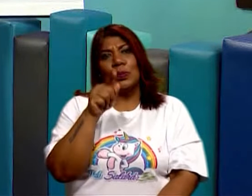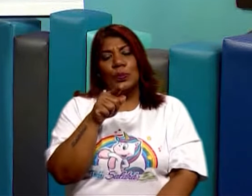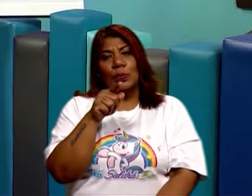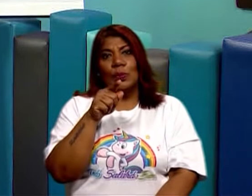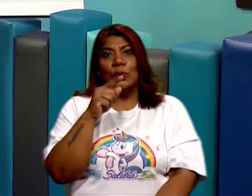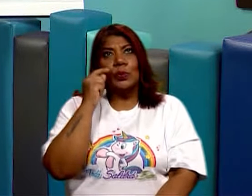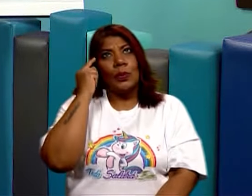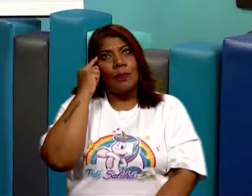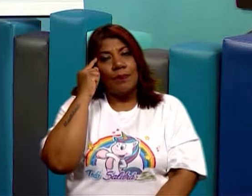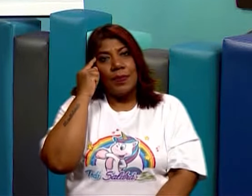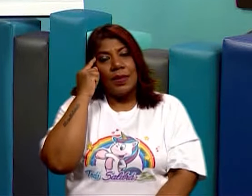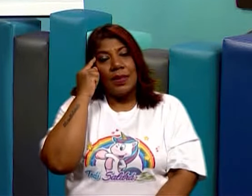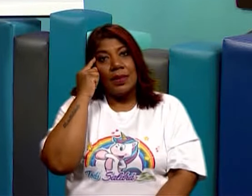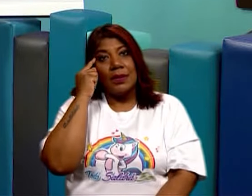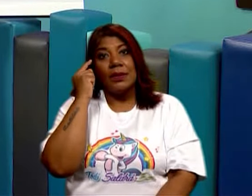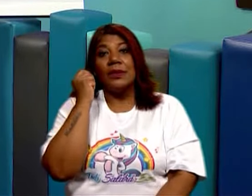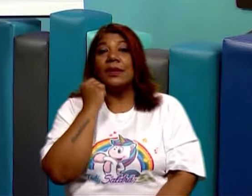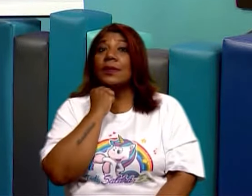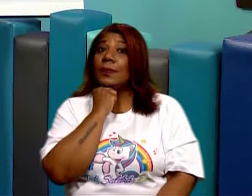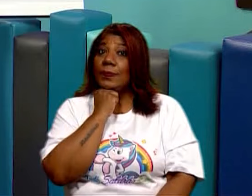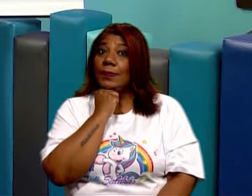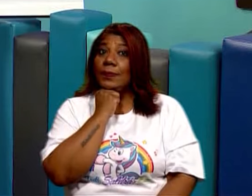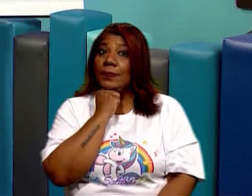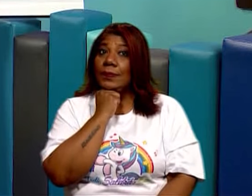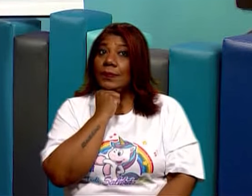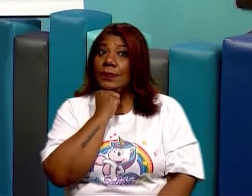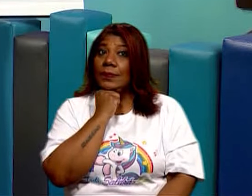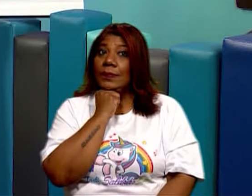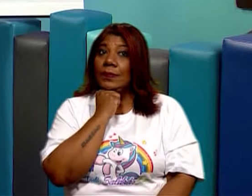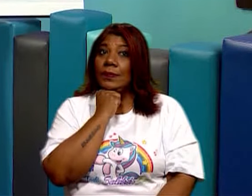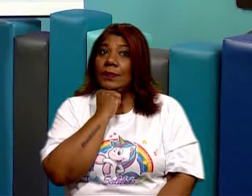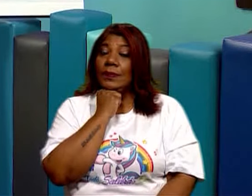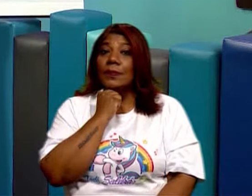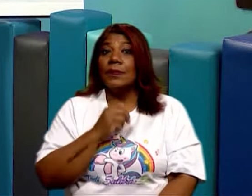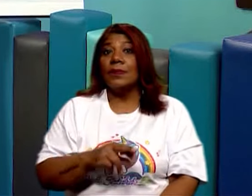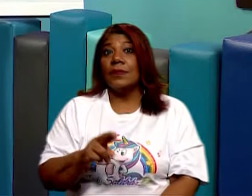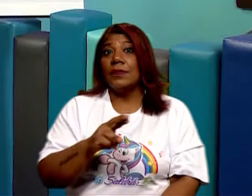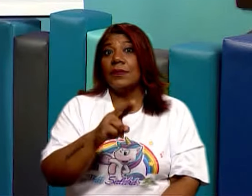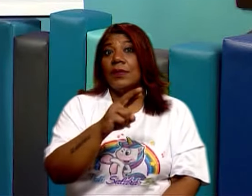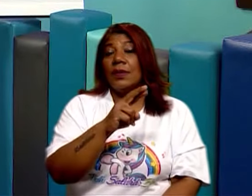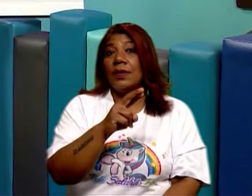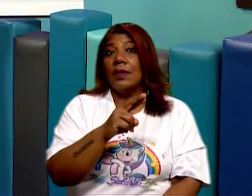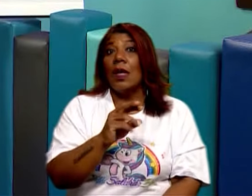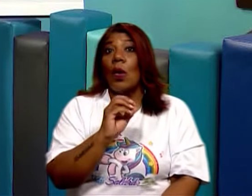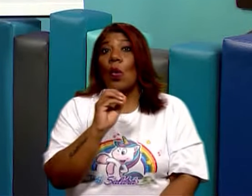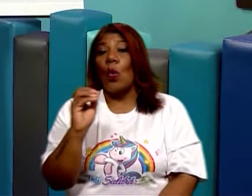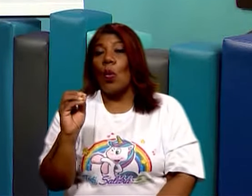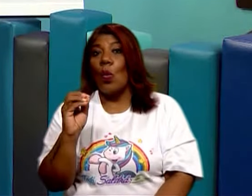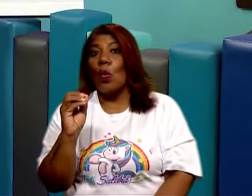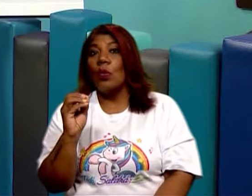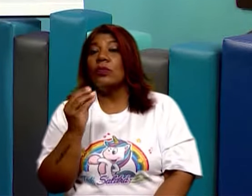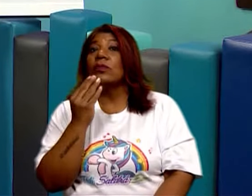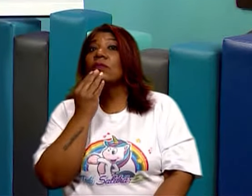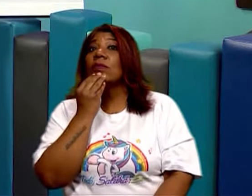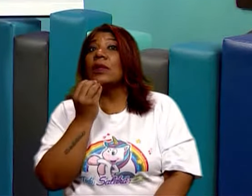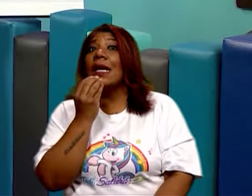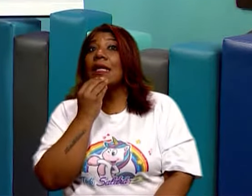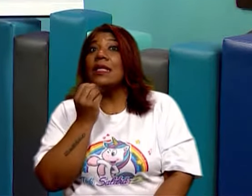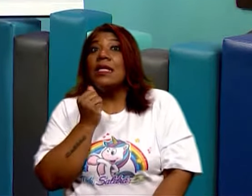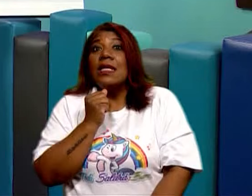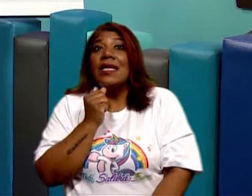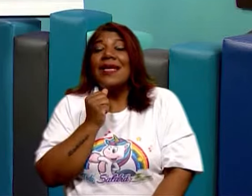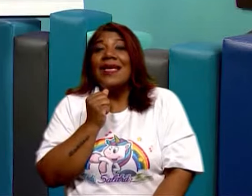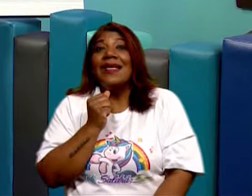nombre de un río de acuerdo a donde tú vives. Se me ocurre pensar que de repente si estás en la provincia de Darién puedes poner el